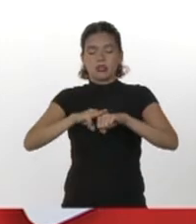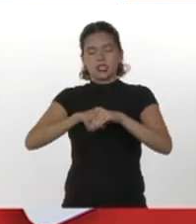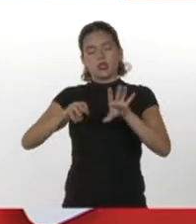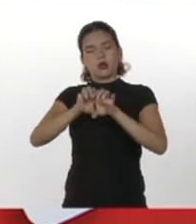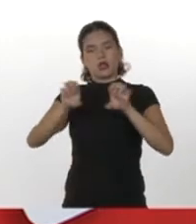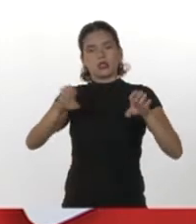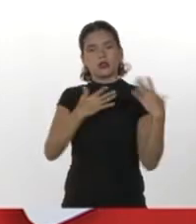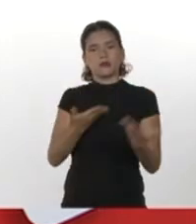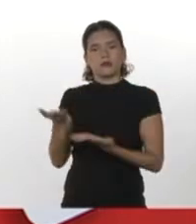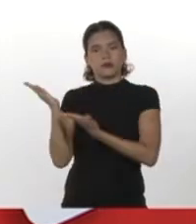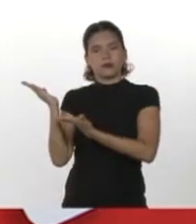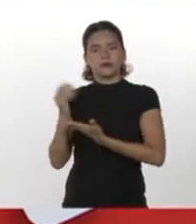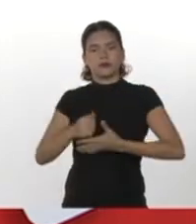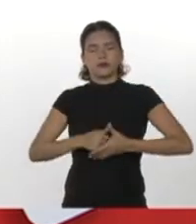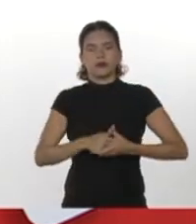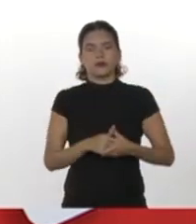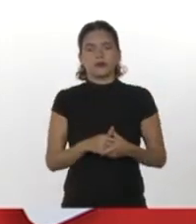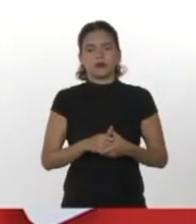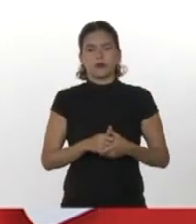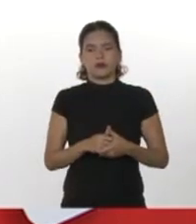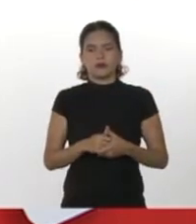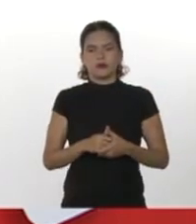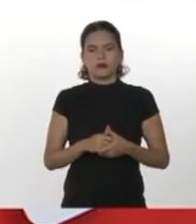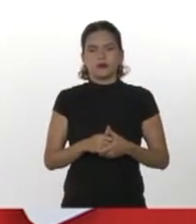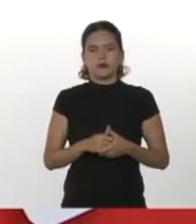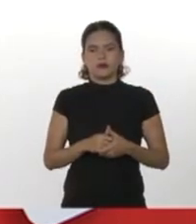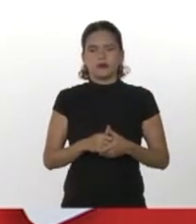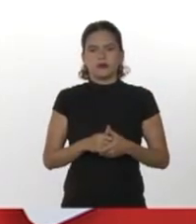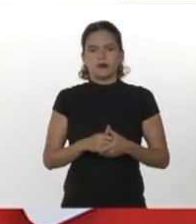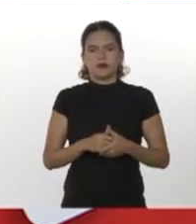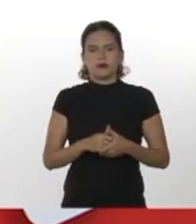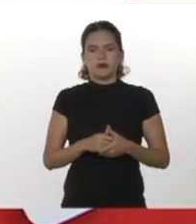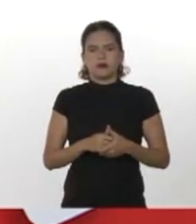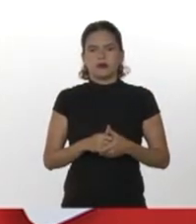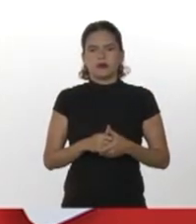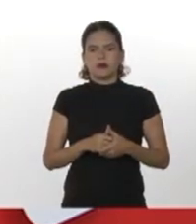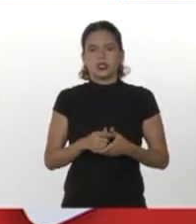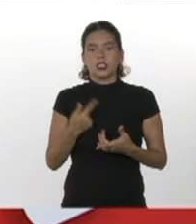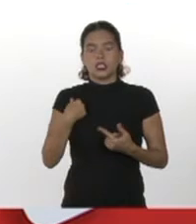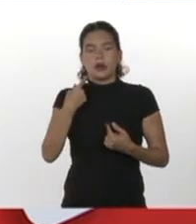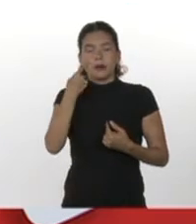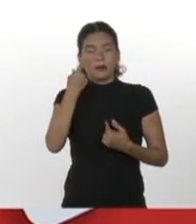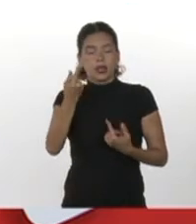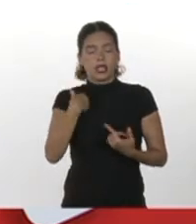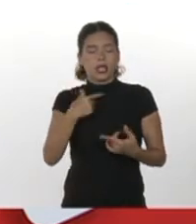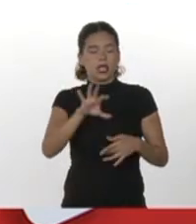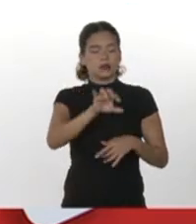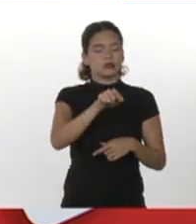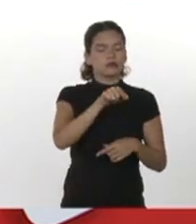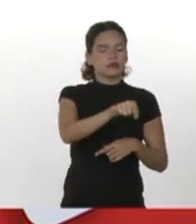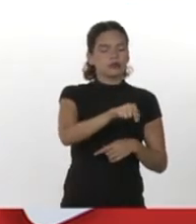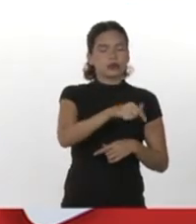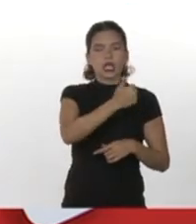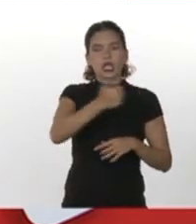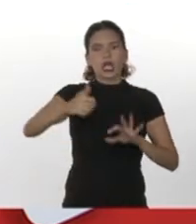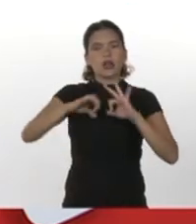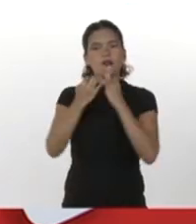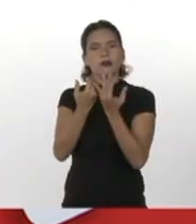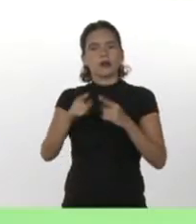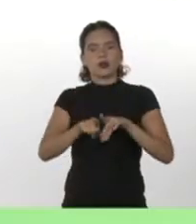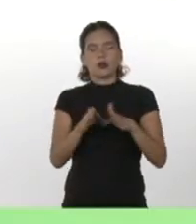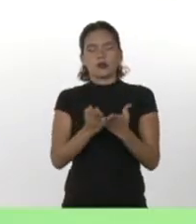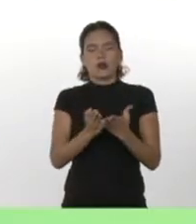del Ministerio del Poder Popular para la Educación que ven aquí en pantalla y acceder al enlace del programa Cada Familia, una